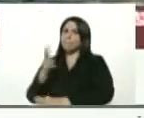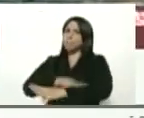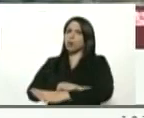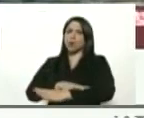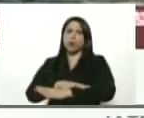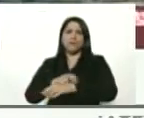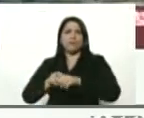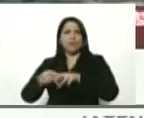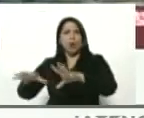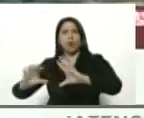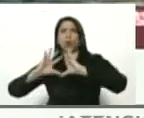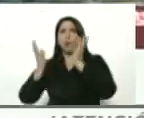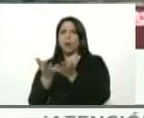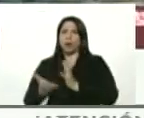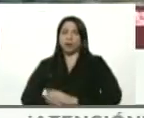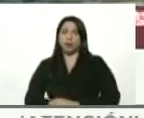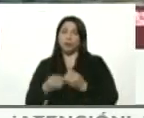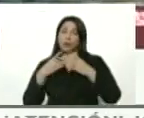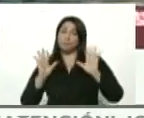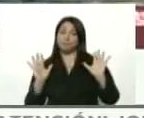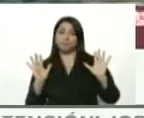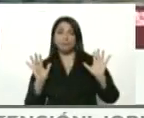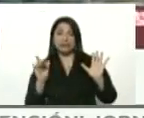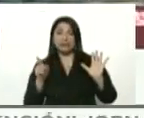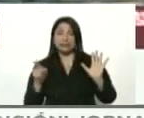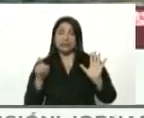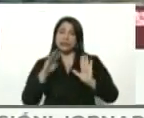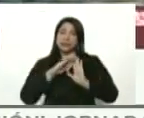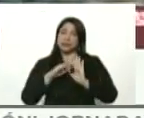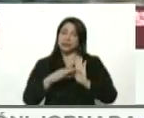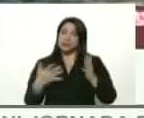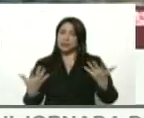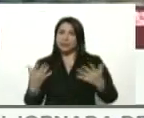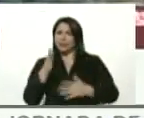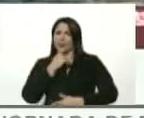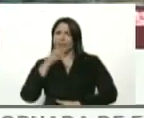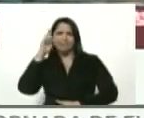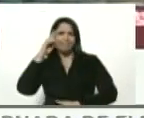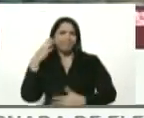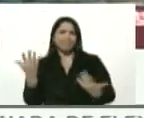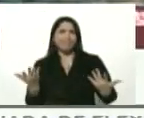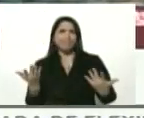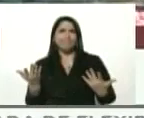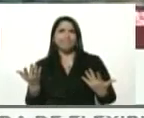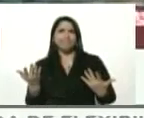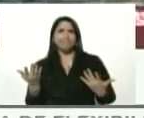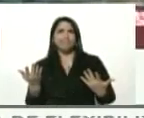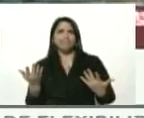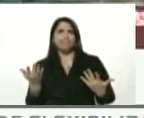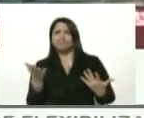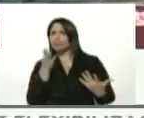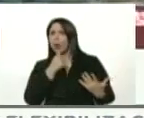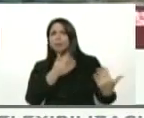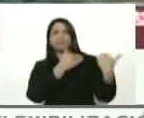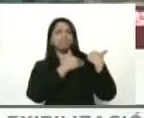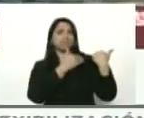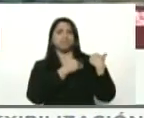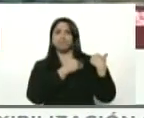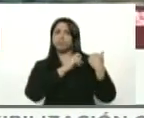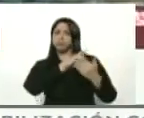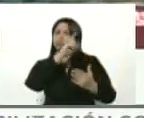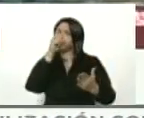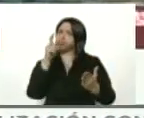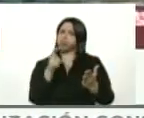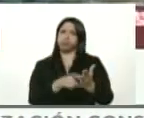pandemia global. Bueno, son condiciones irracionales, de irresponsabilidad